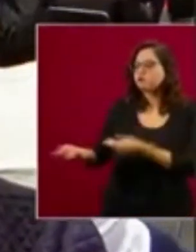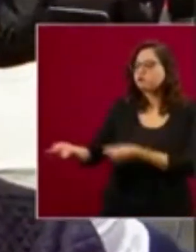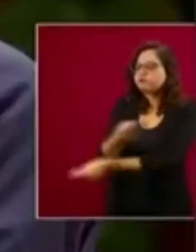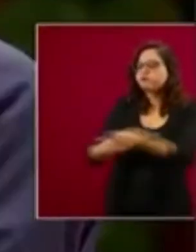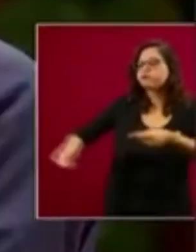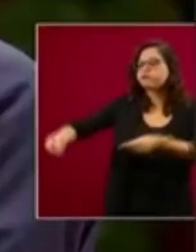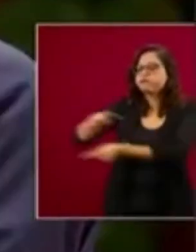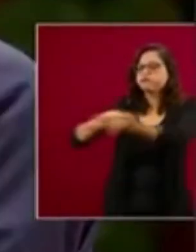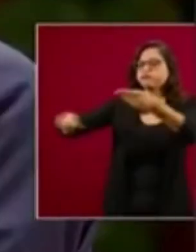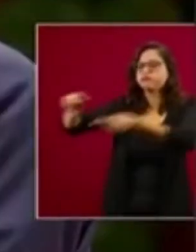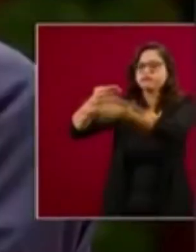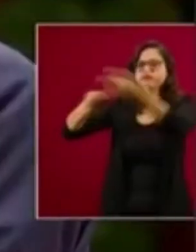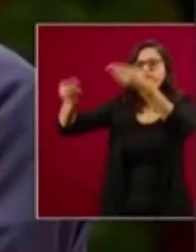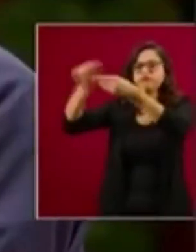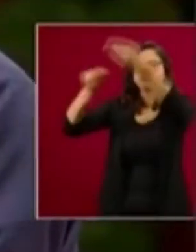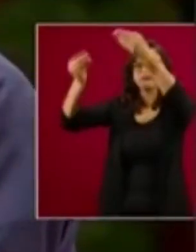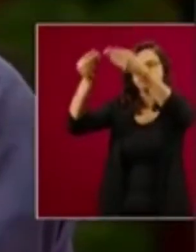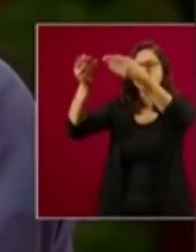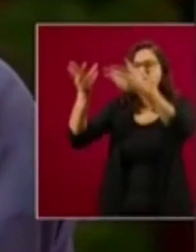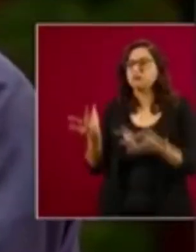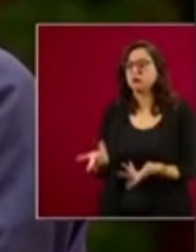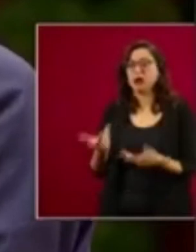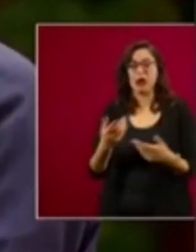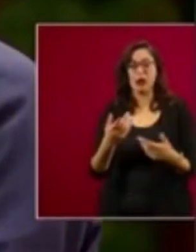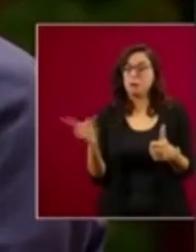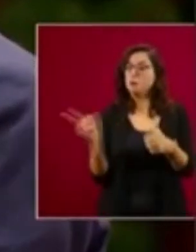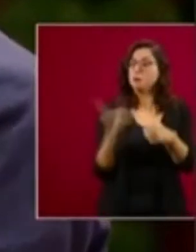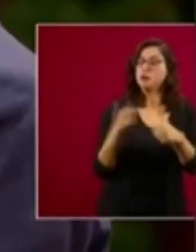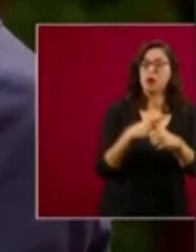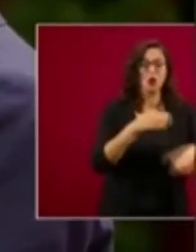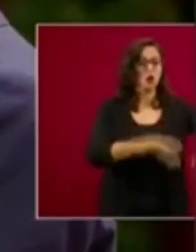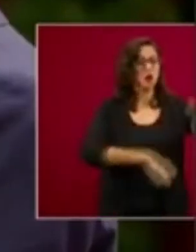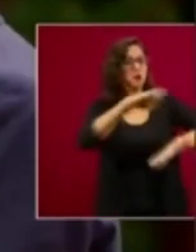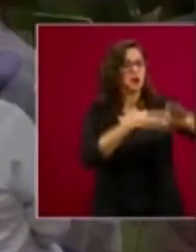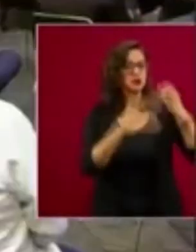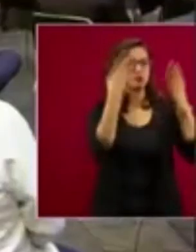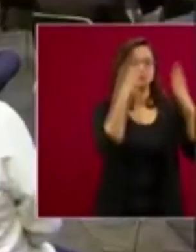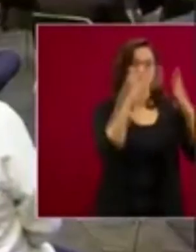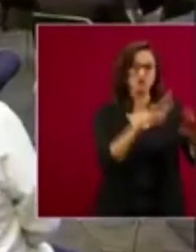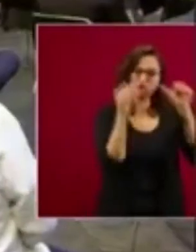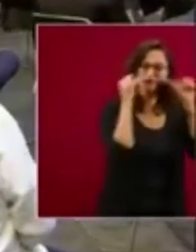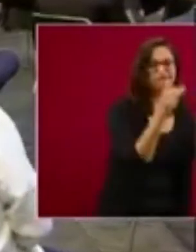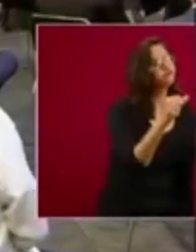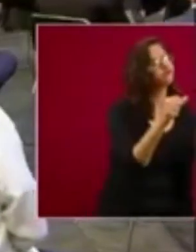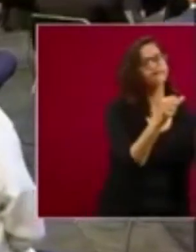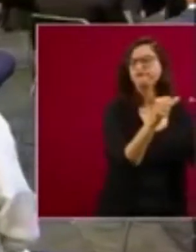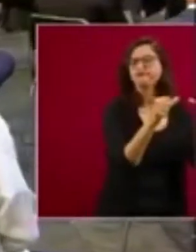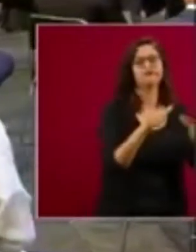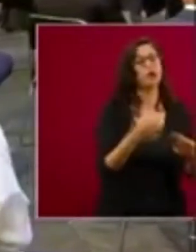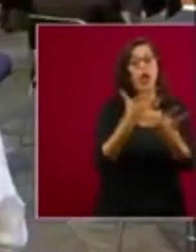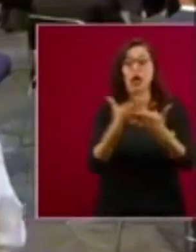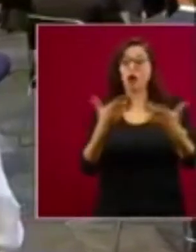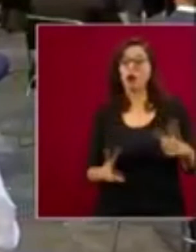Por recordemos que en algún momento dado hubo quienes estuvieran en un proyecto interno del PAN con